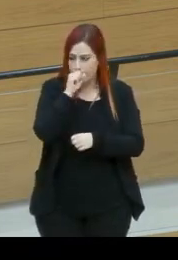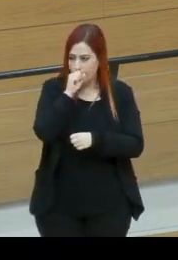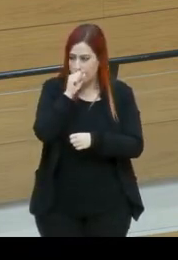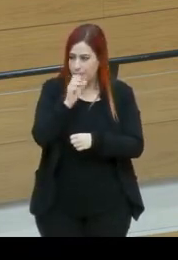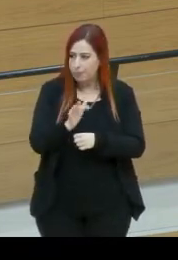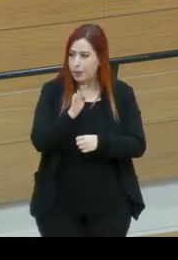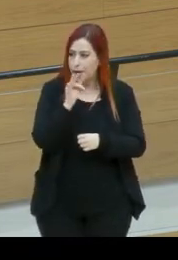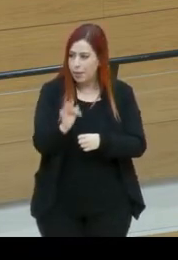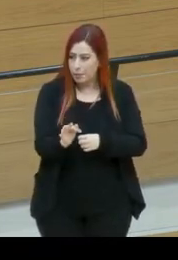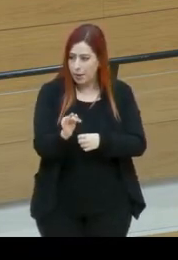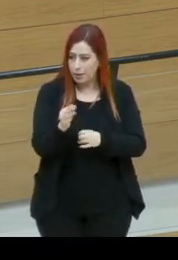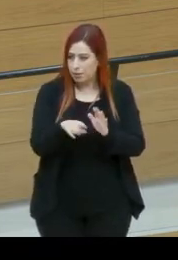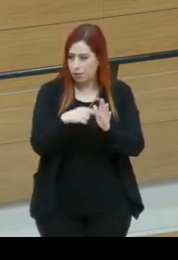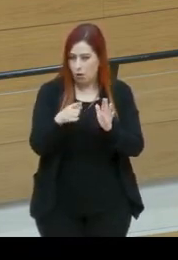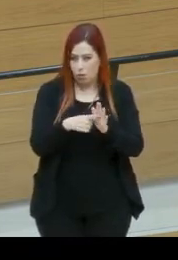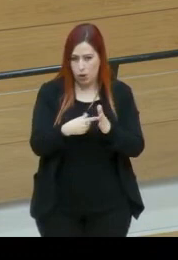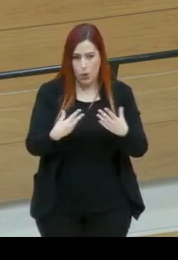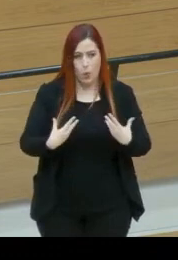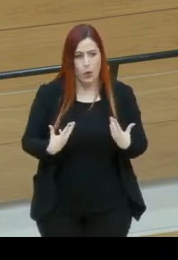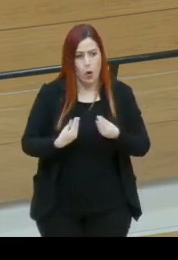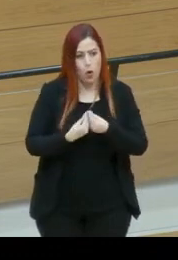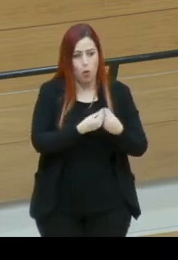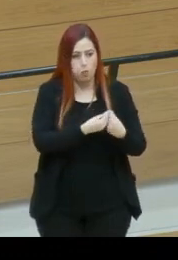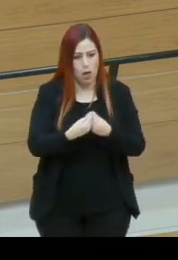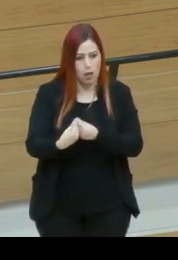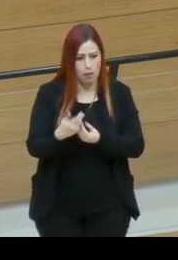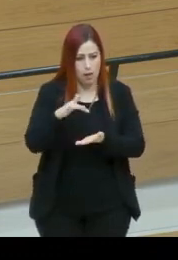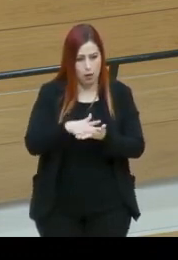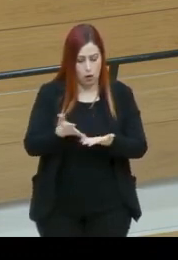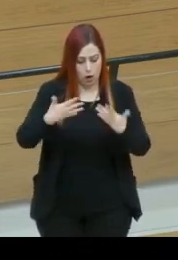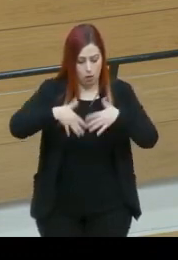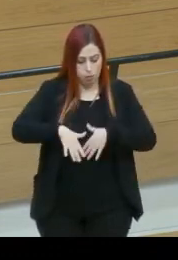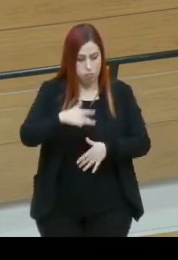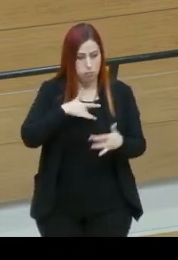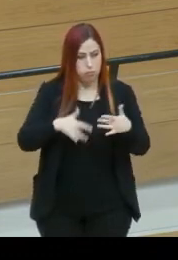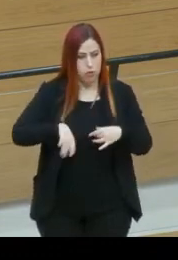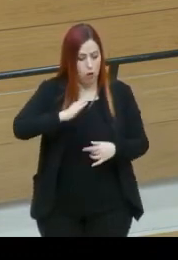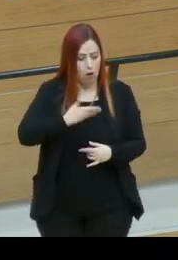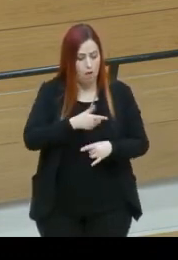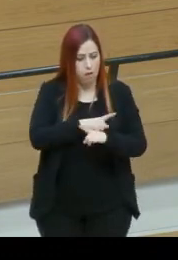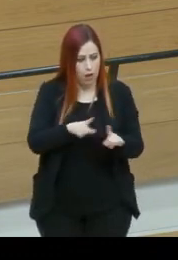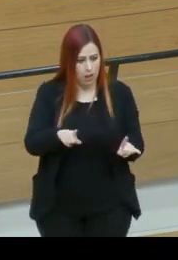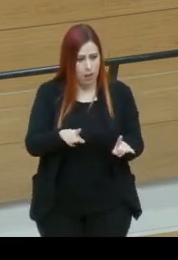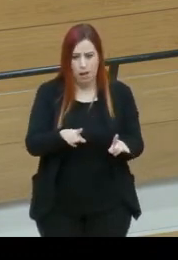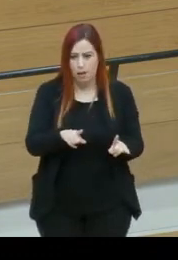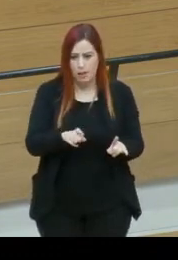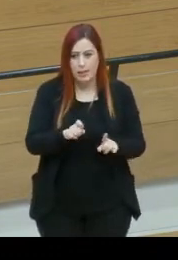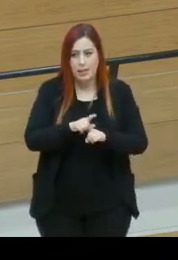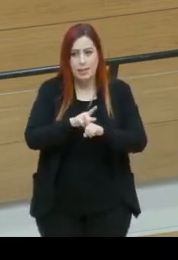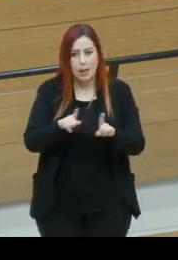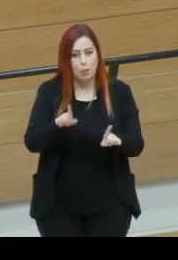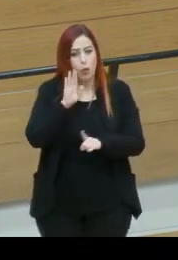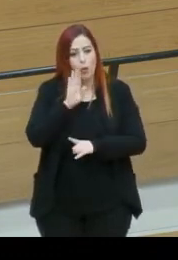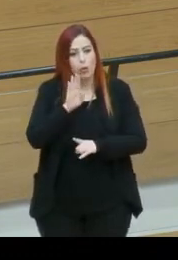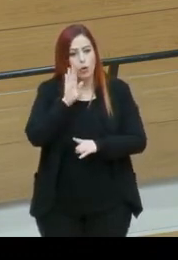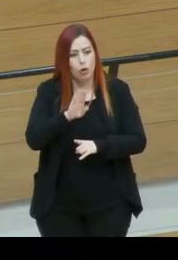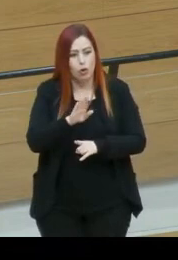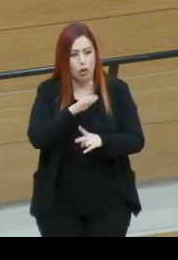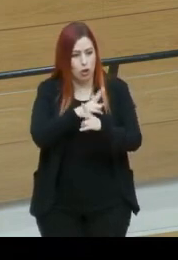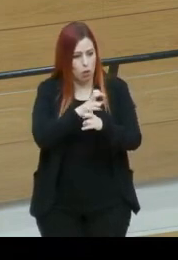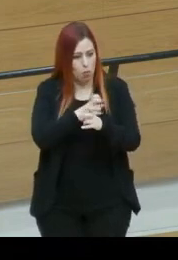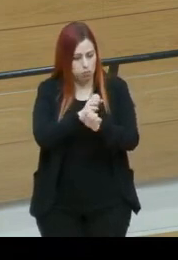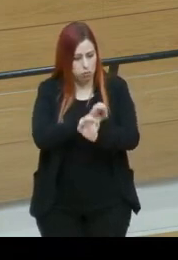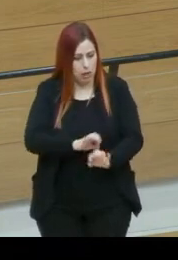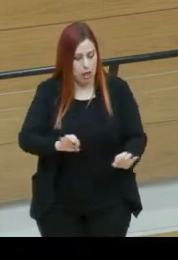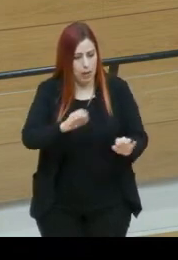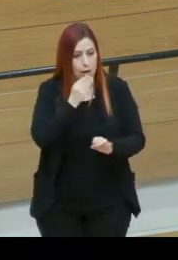Además, son totalmente biocompatibles, una vez que están en nuestro organismo no nos hacen daño ni nos perjudican, tampoco son tóxicas y lo mejor para mí